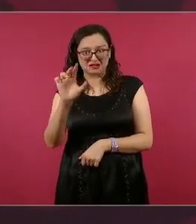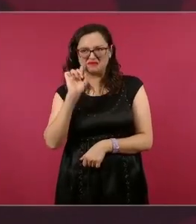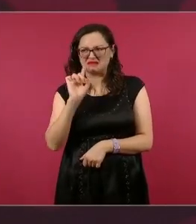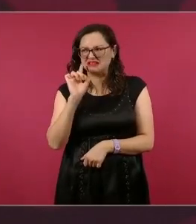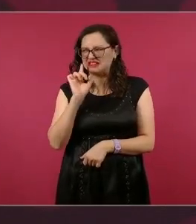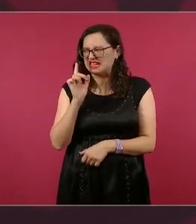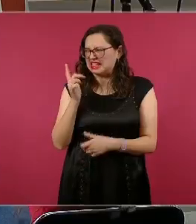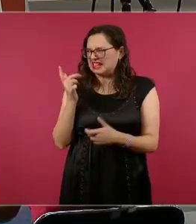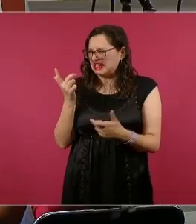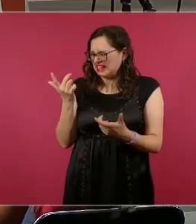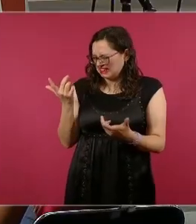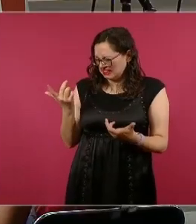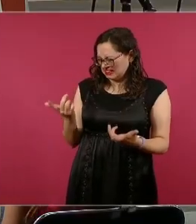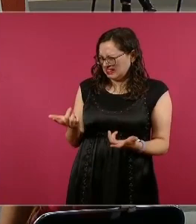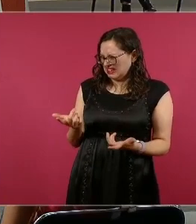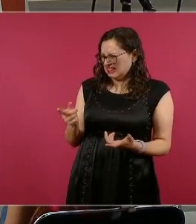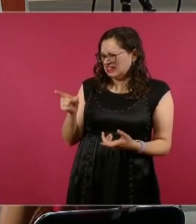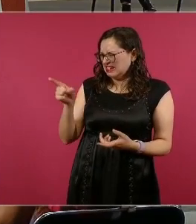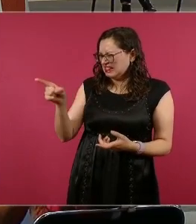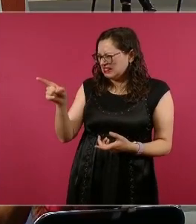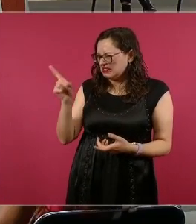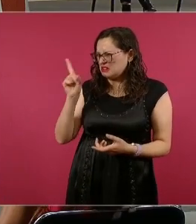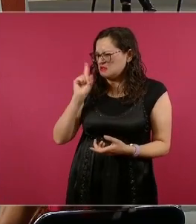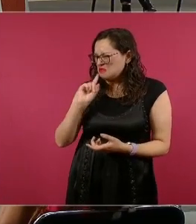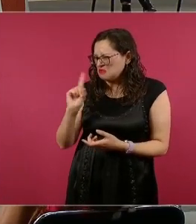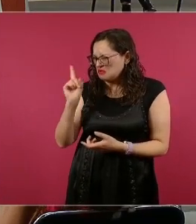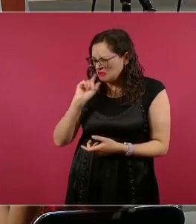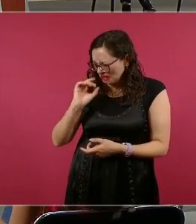Está hablando de doctora